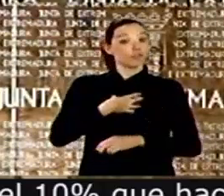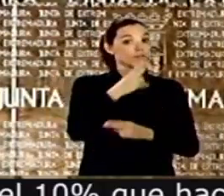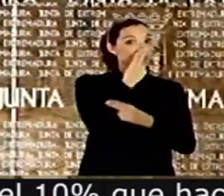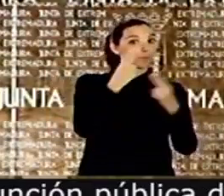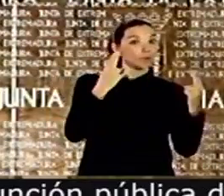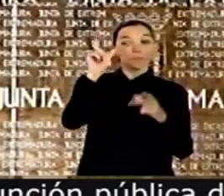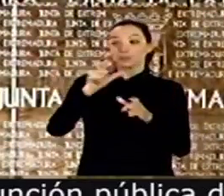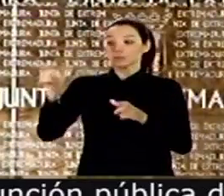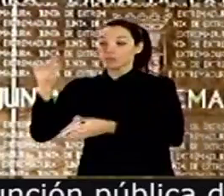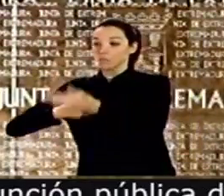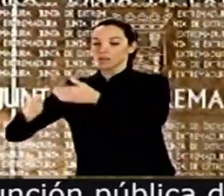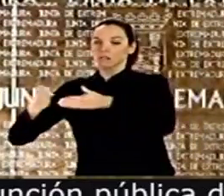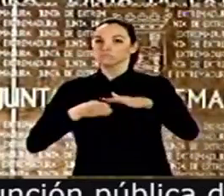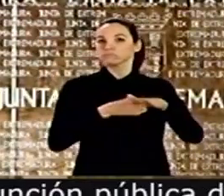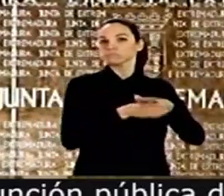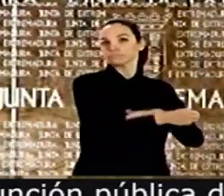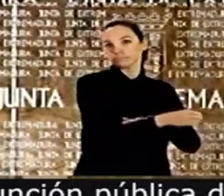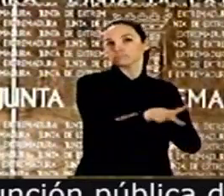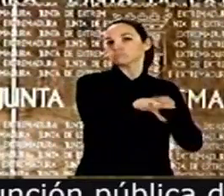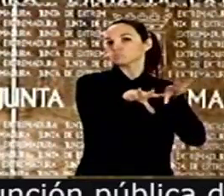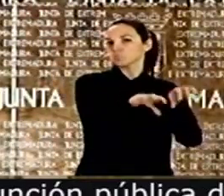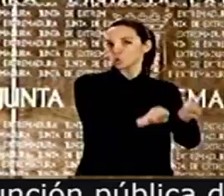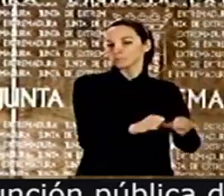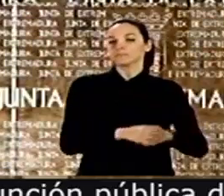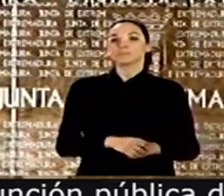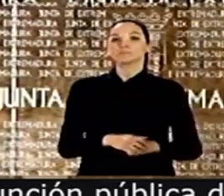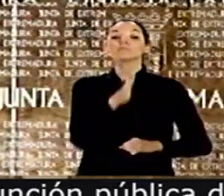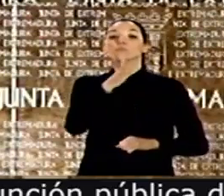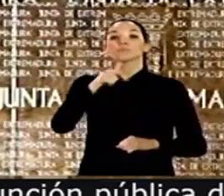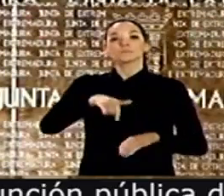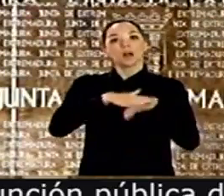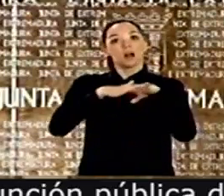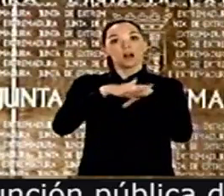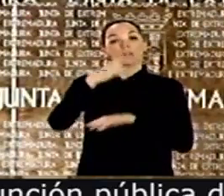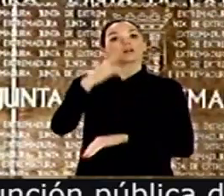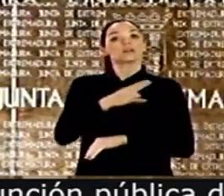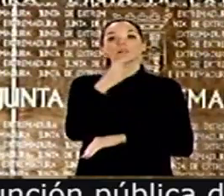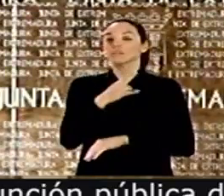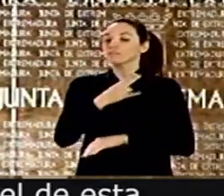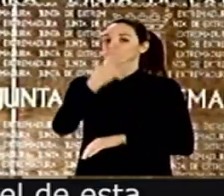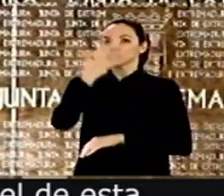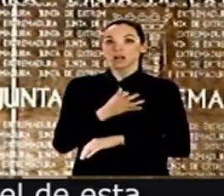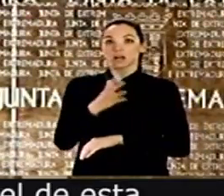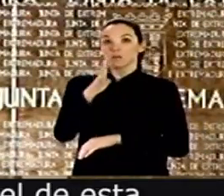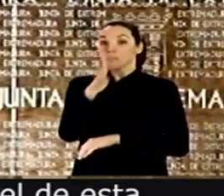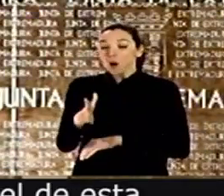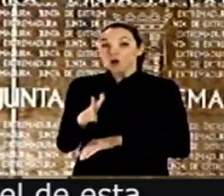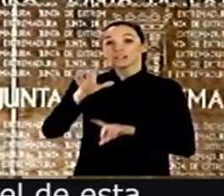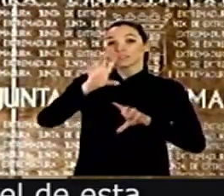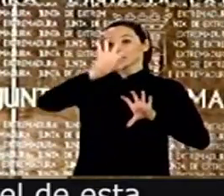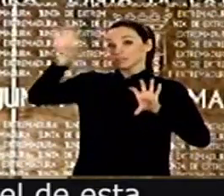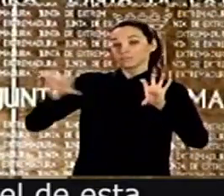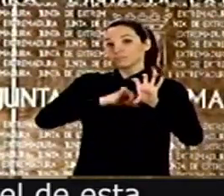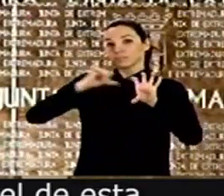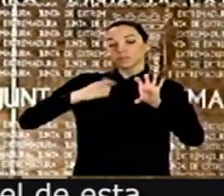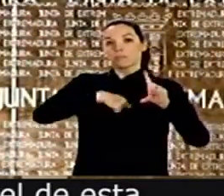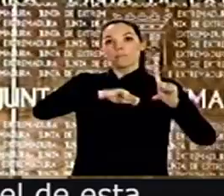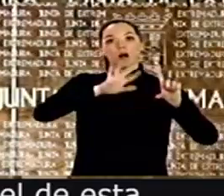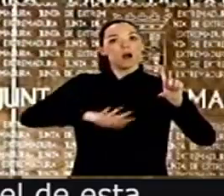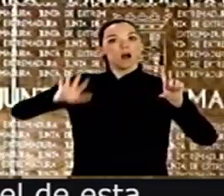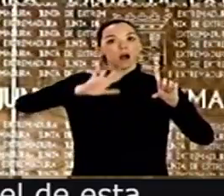con discapacidad. Un compromiso firme, el de esta Administración, que es la que mayor porcentaje de todo el conjunto